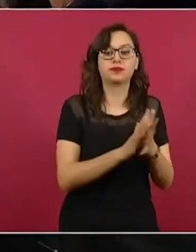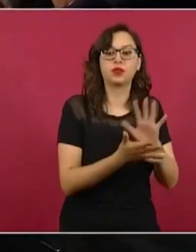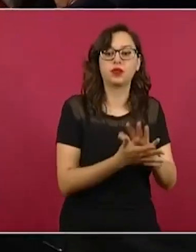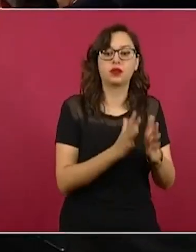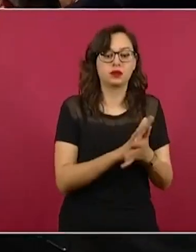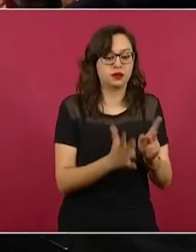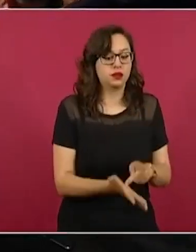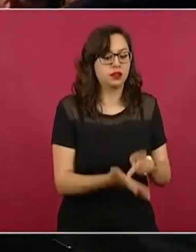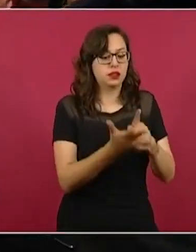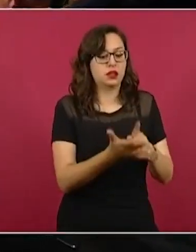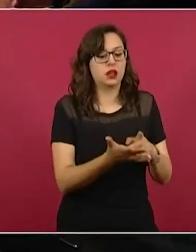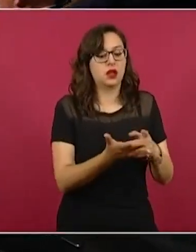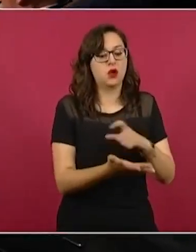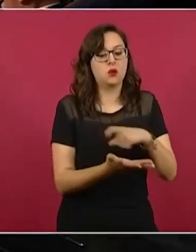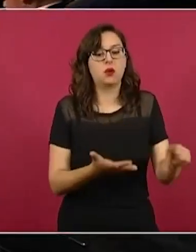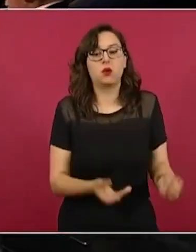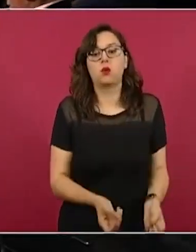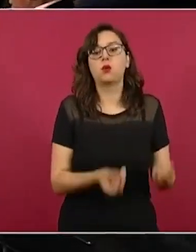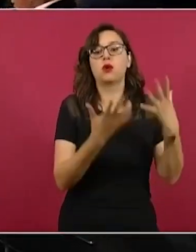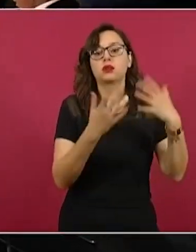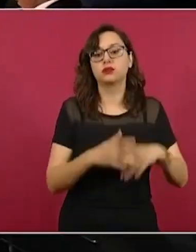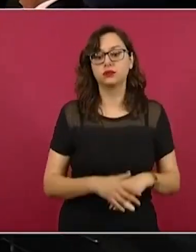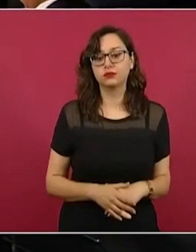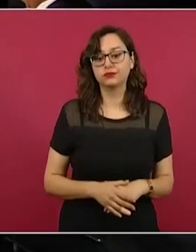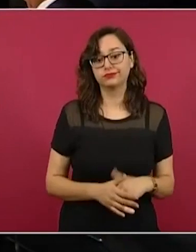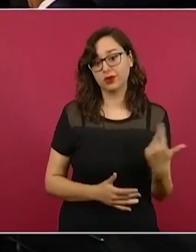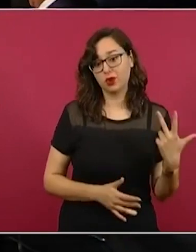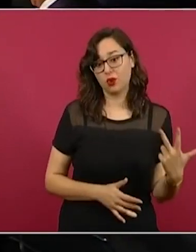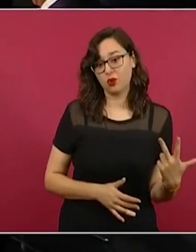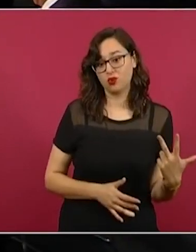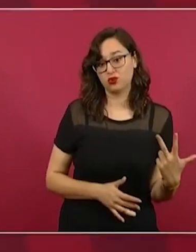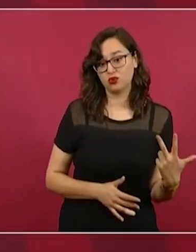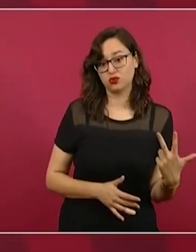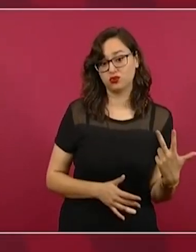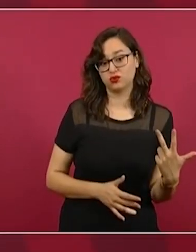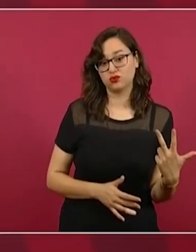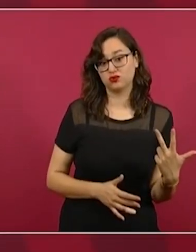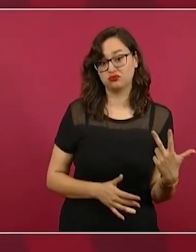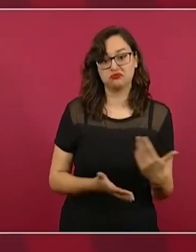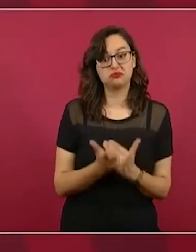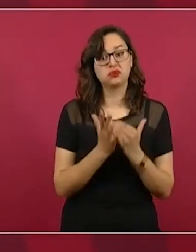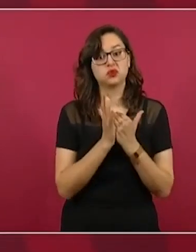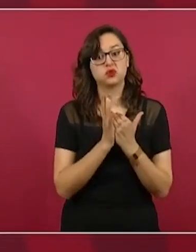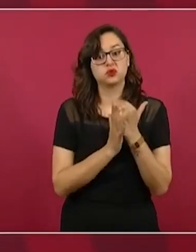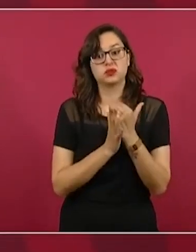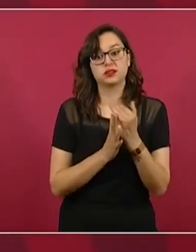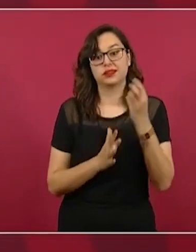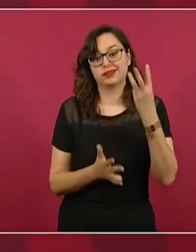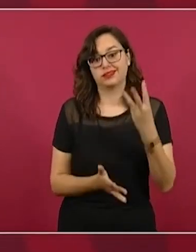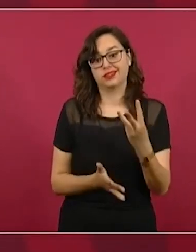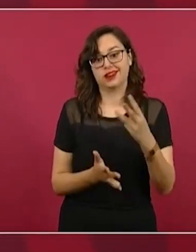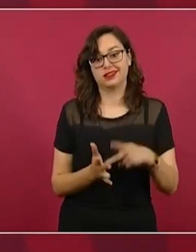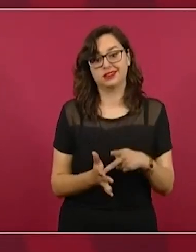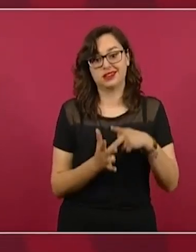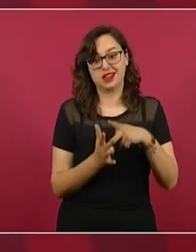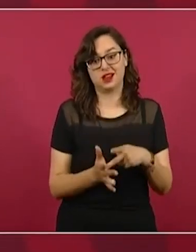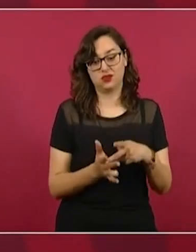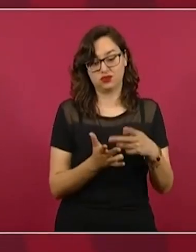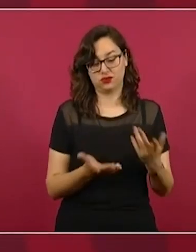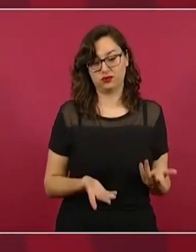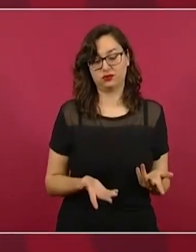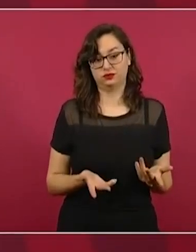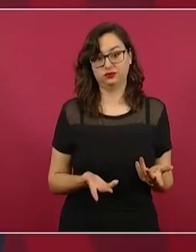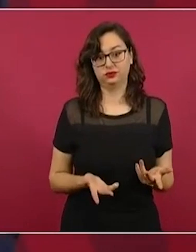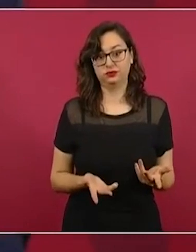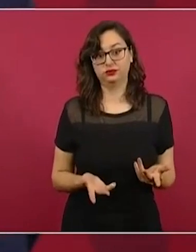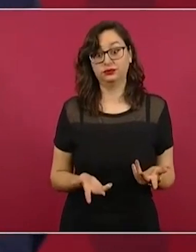llegamos a 8 kilos, es lo que hemos logrado, de tortilla. Pero